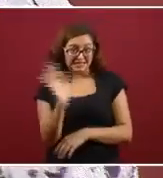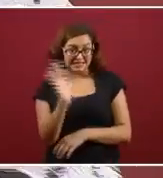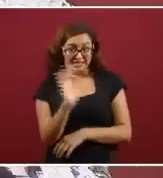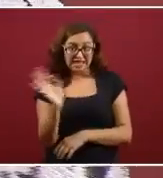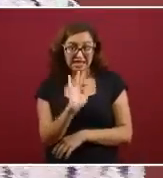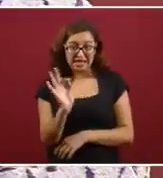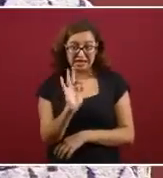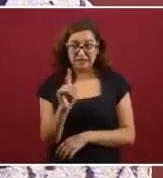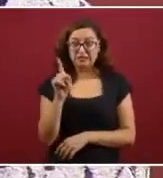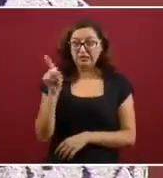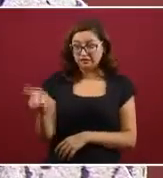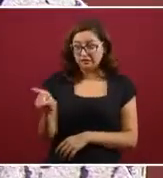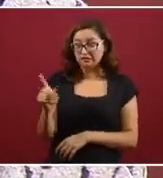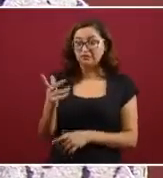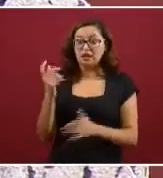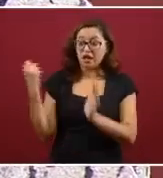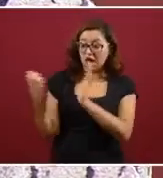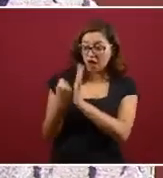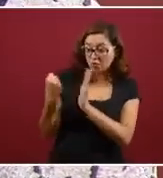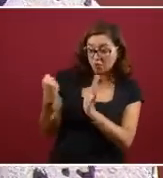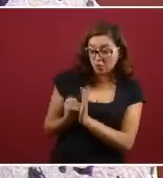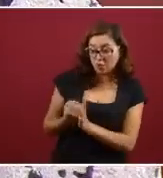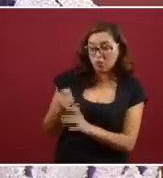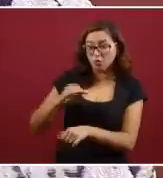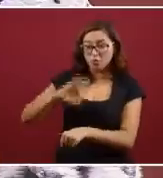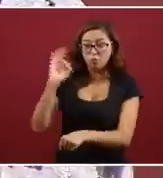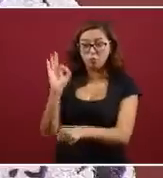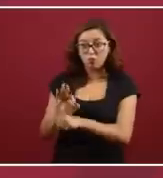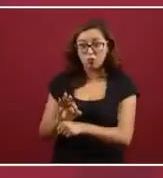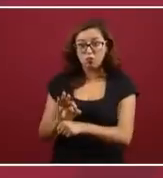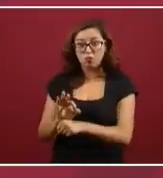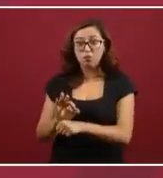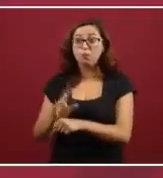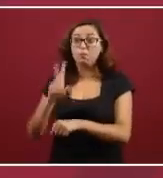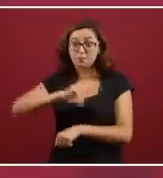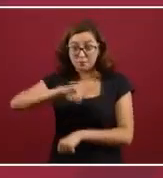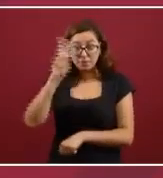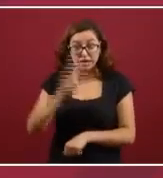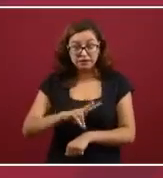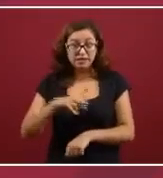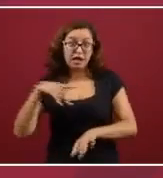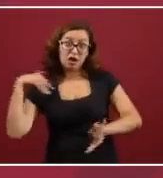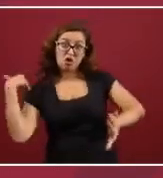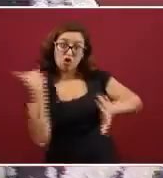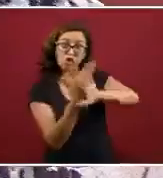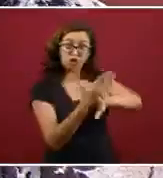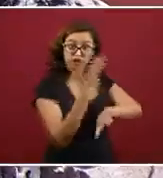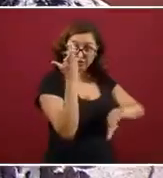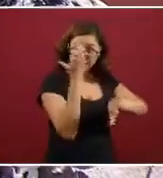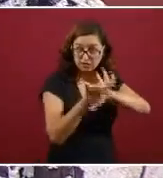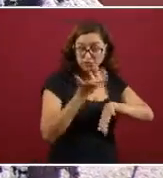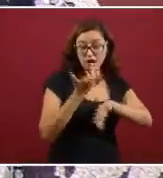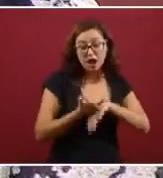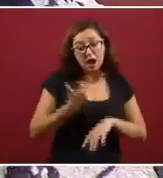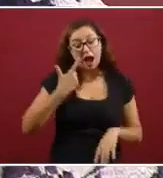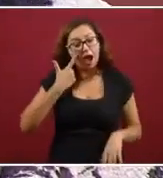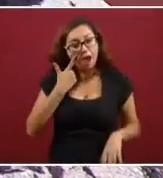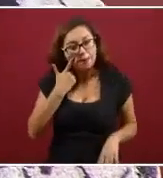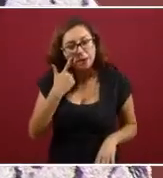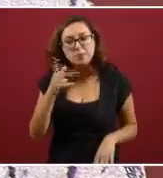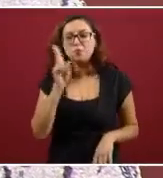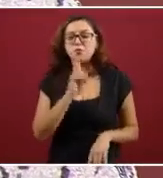aprobara el Departamento de Comercio, producen un daño a los productores en Estados Unidos.